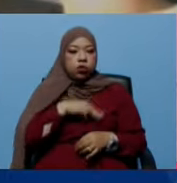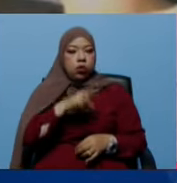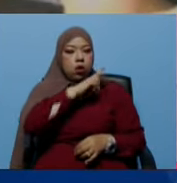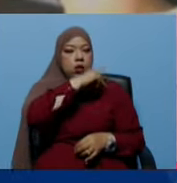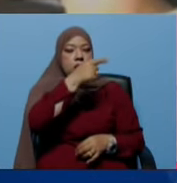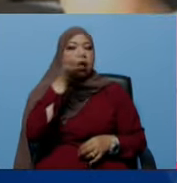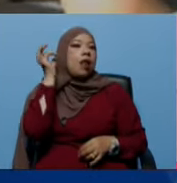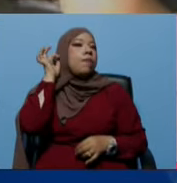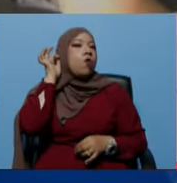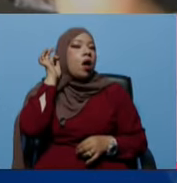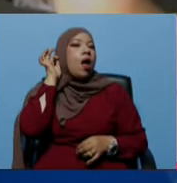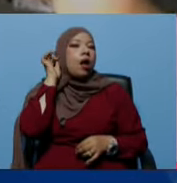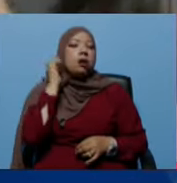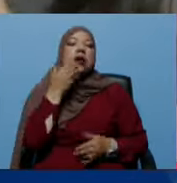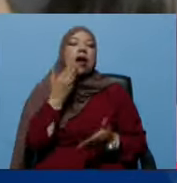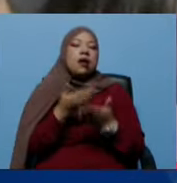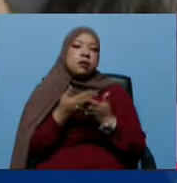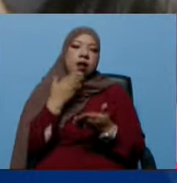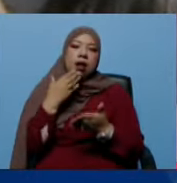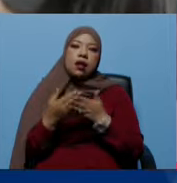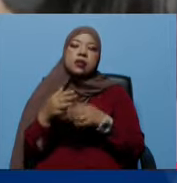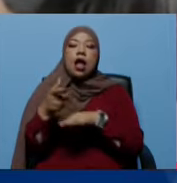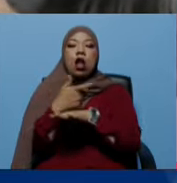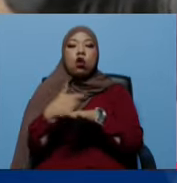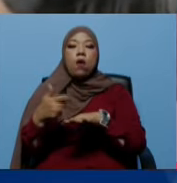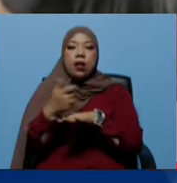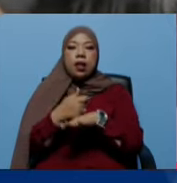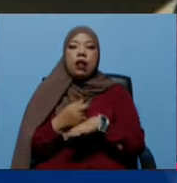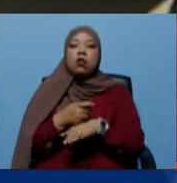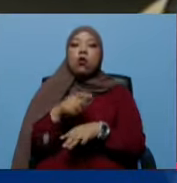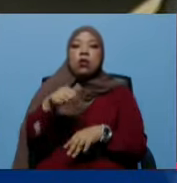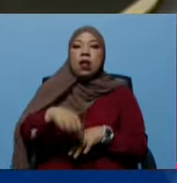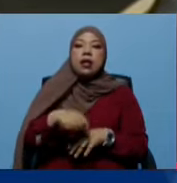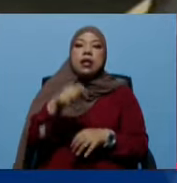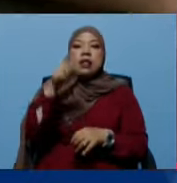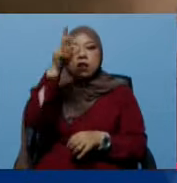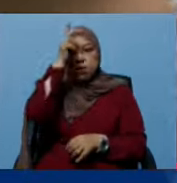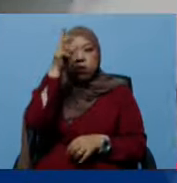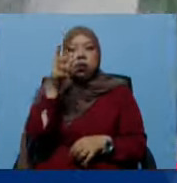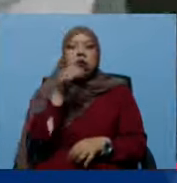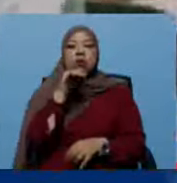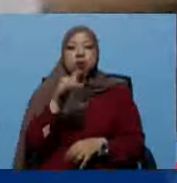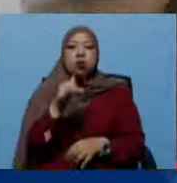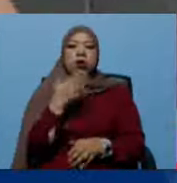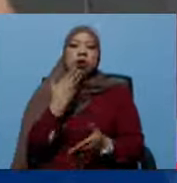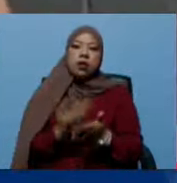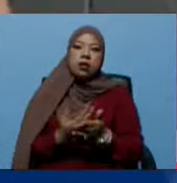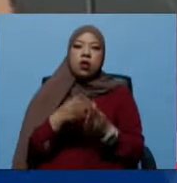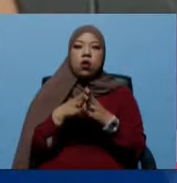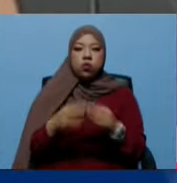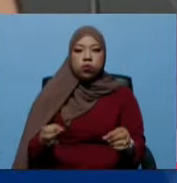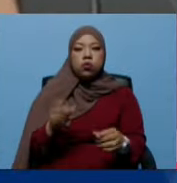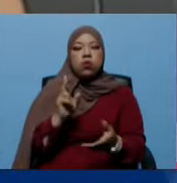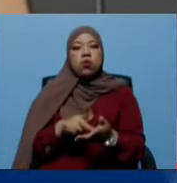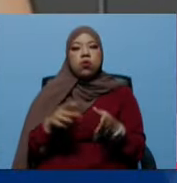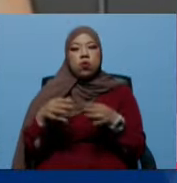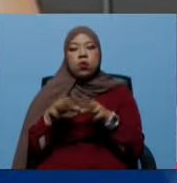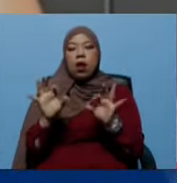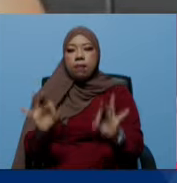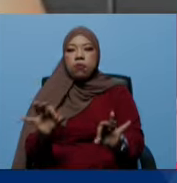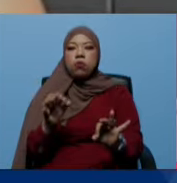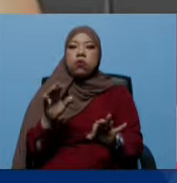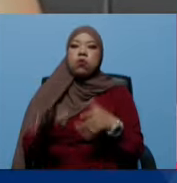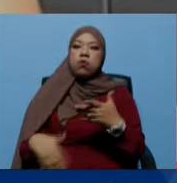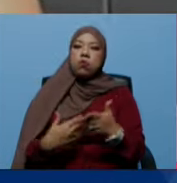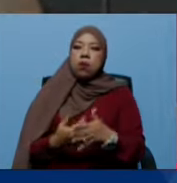señora Jacqueline, al gobernador Víctor Clark, la rectora Yugreidi y, bueno, todo su parte de equipo y especialmente a